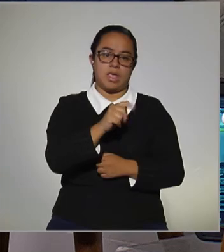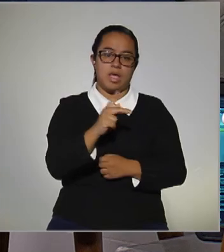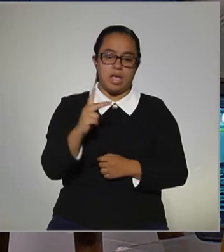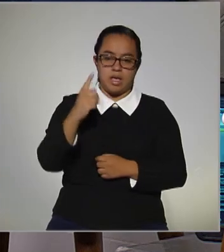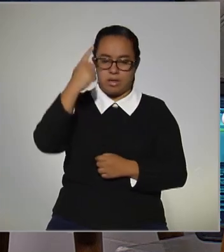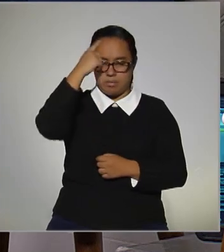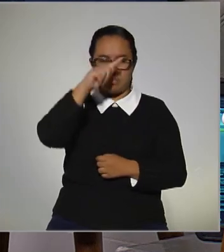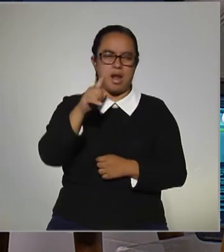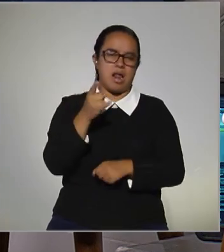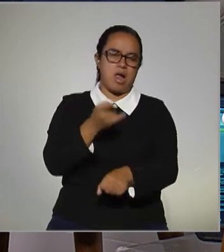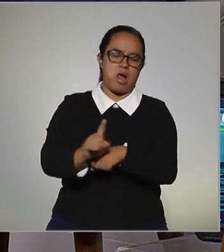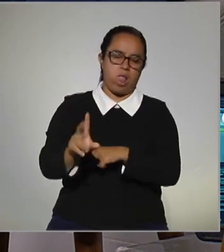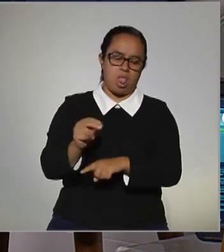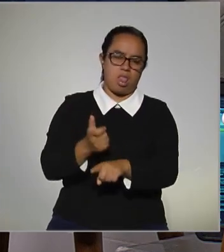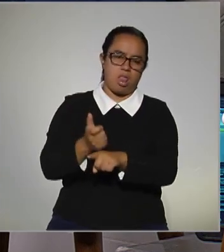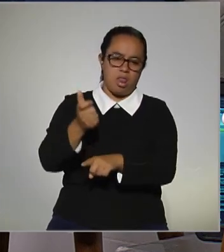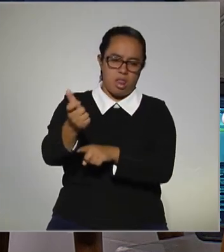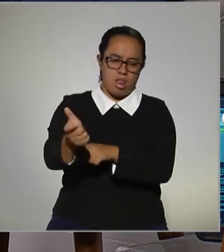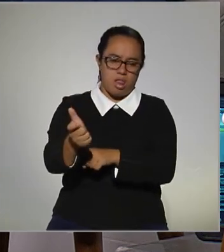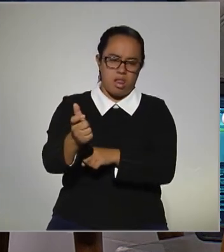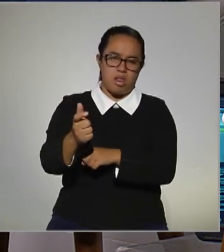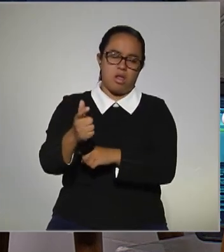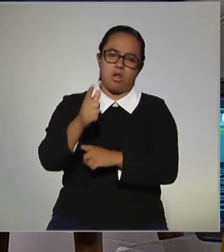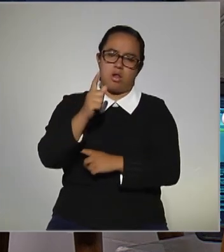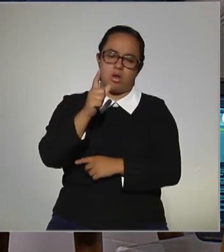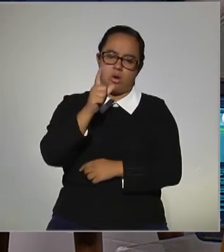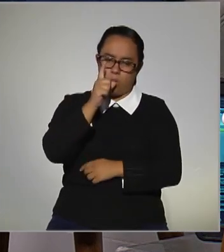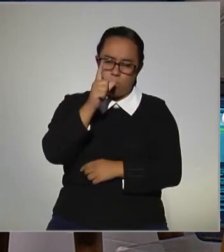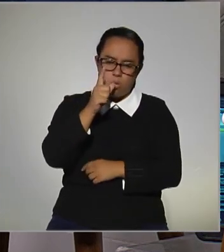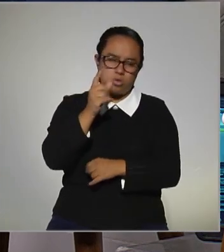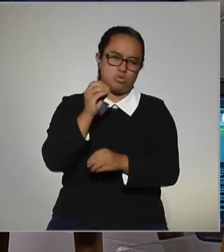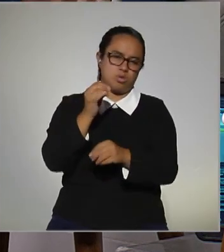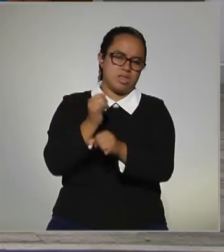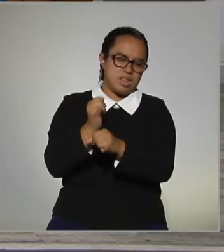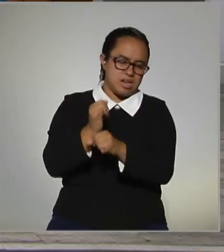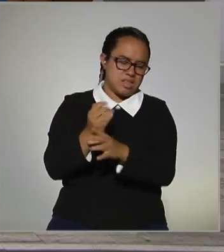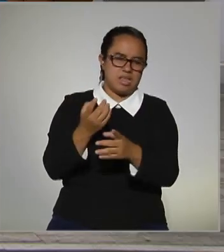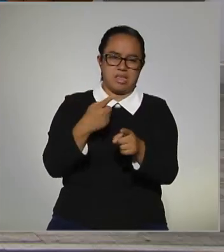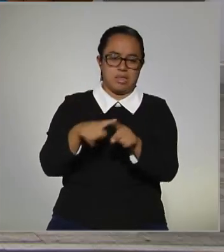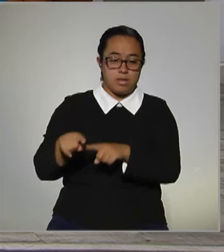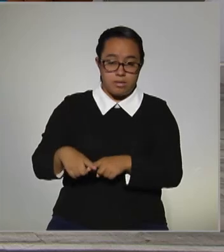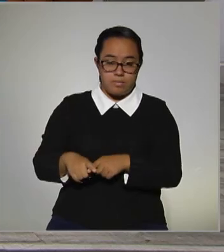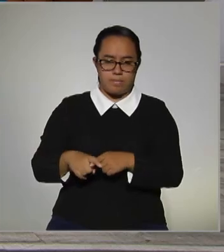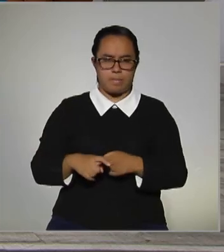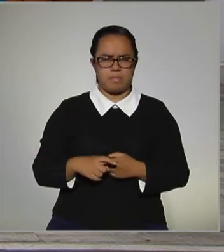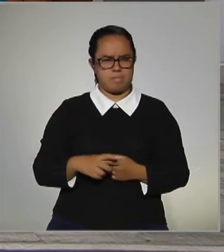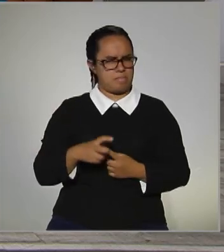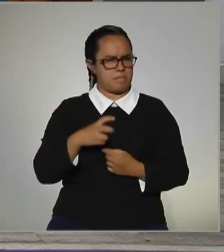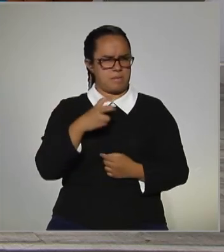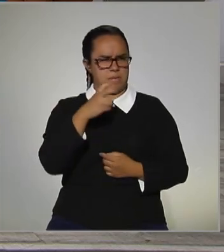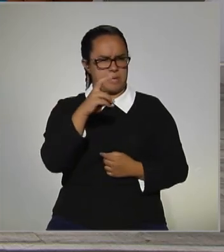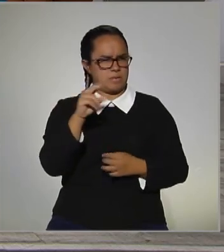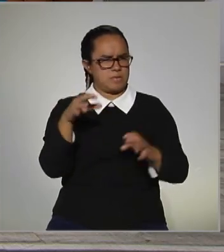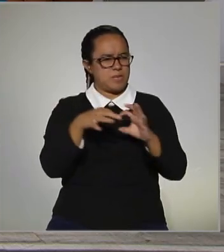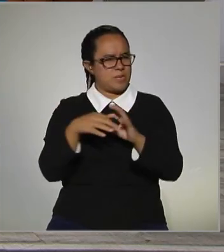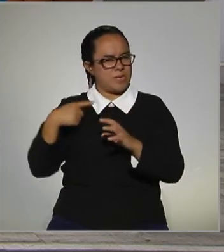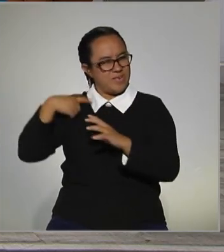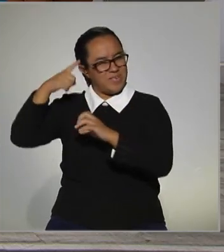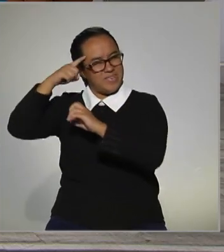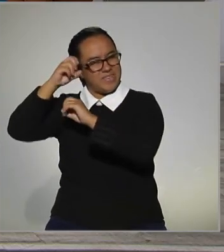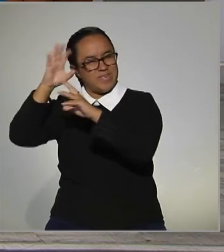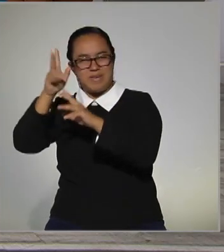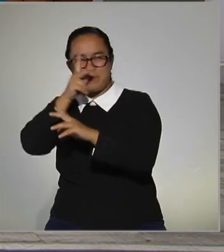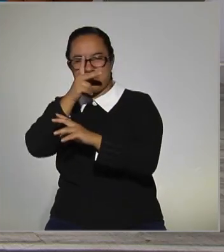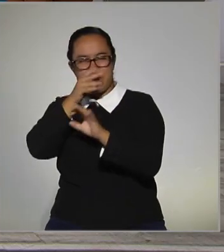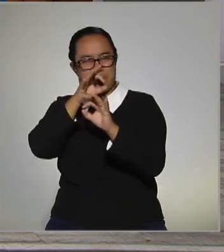para no pagar el servicio de cable, por ejemplo, ¿no? Híjole, pero entonces no checa la imagen que yo tenía de mi